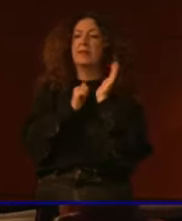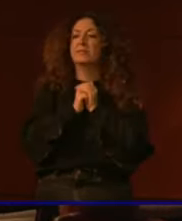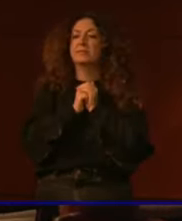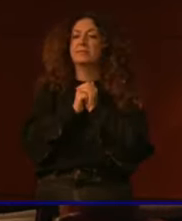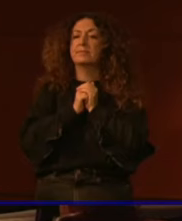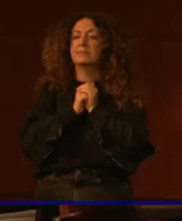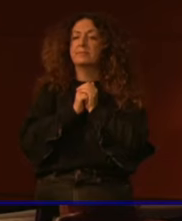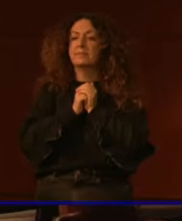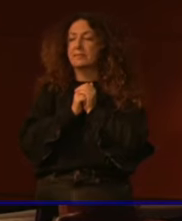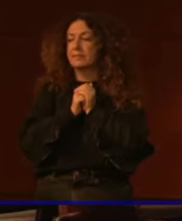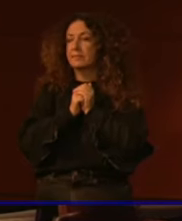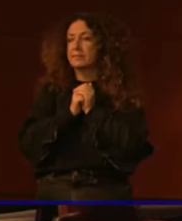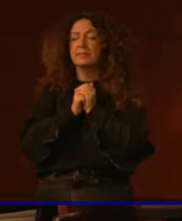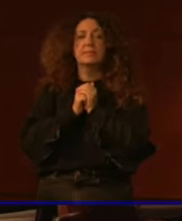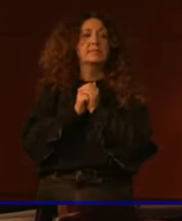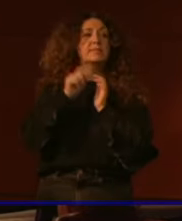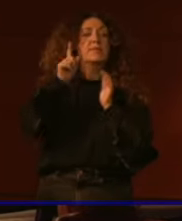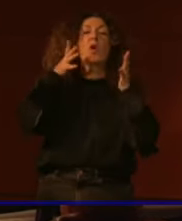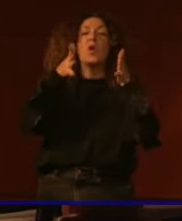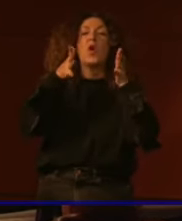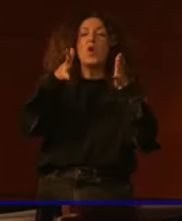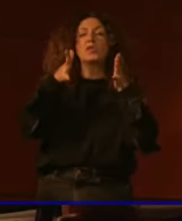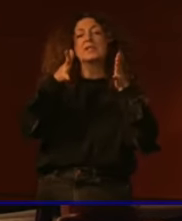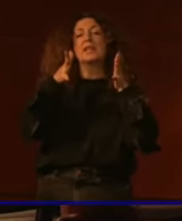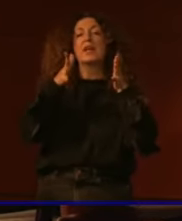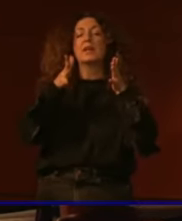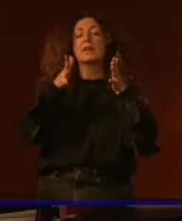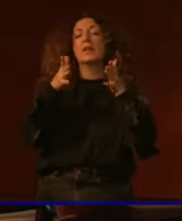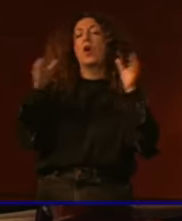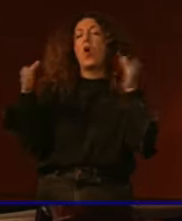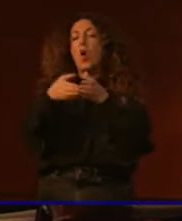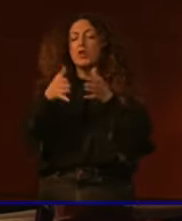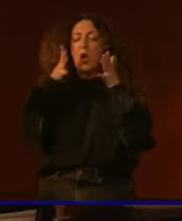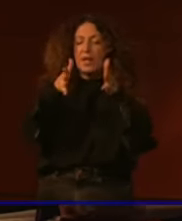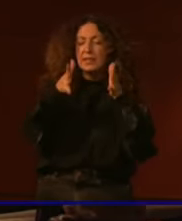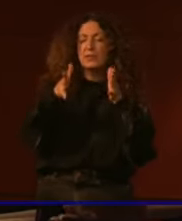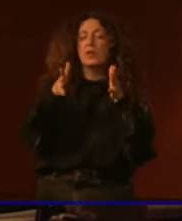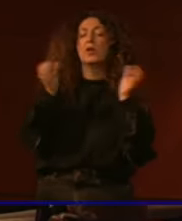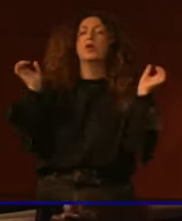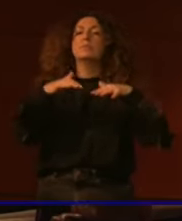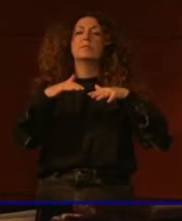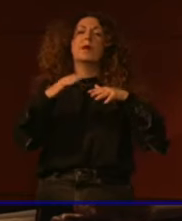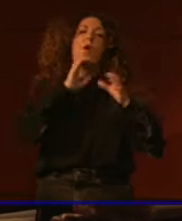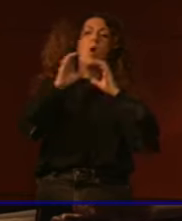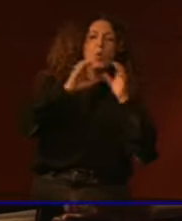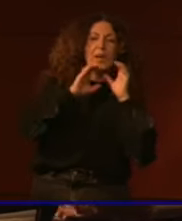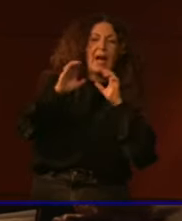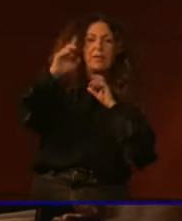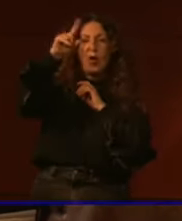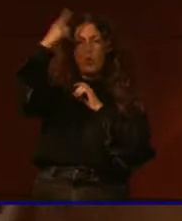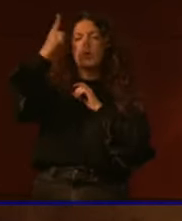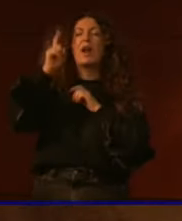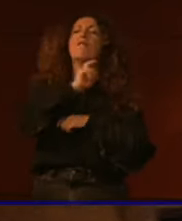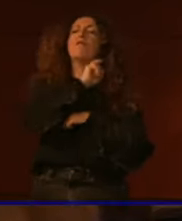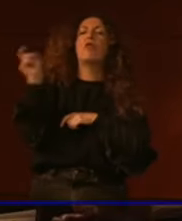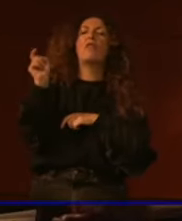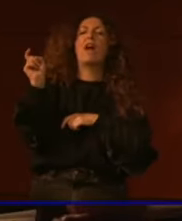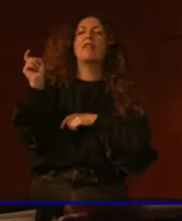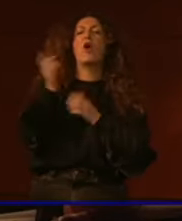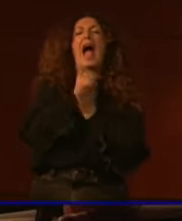parte, el Consejo Asesor del Observatorio de Comunicación y Cultura de la Fundación Alternativas, entre otras cosas de estas, porque